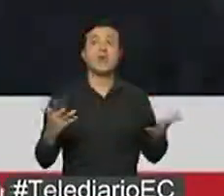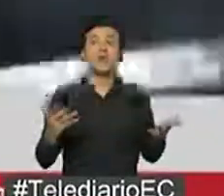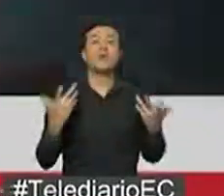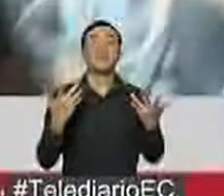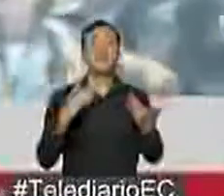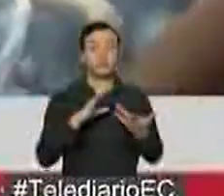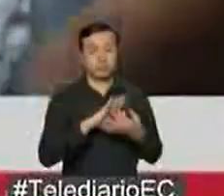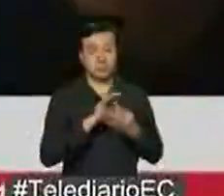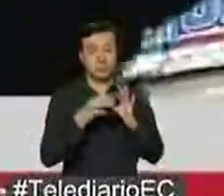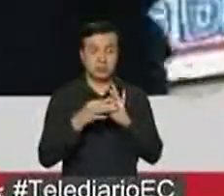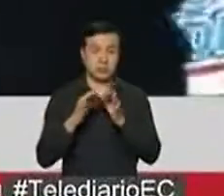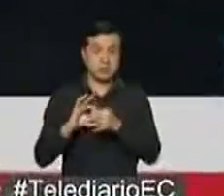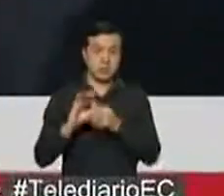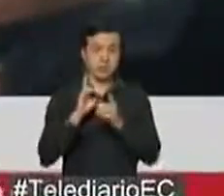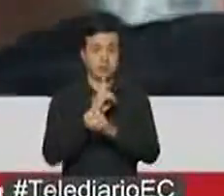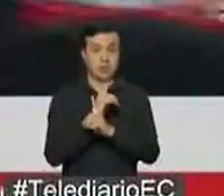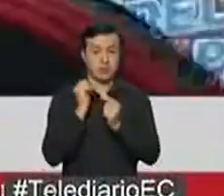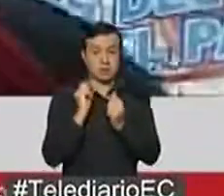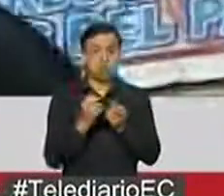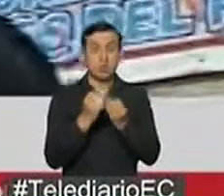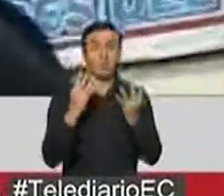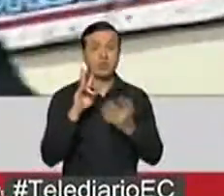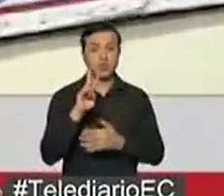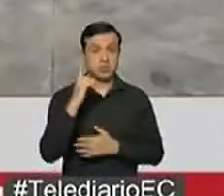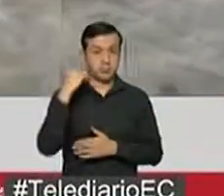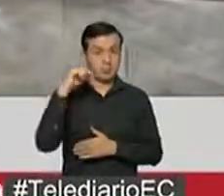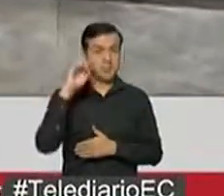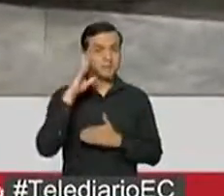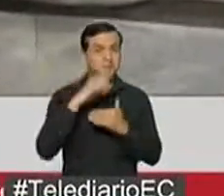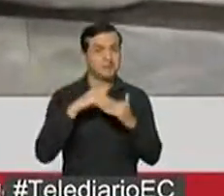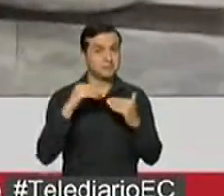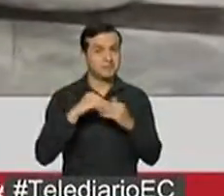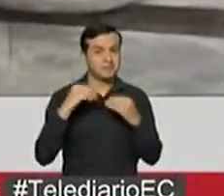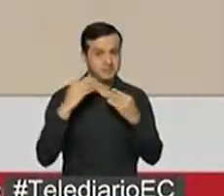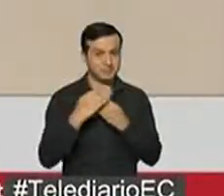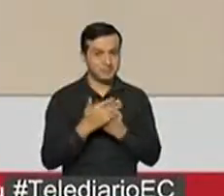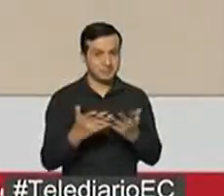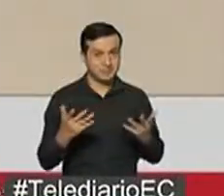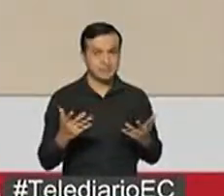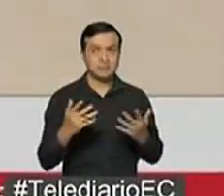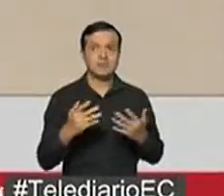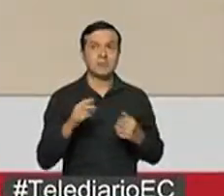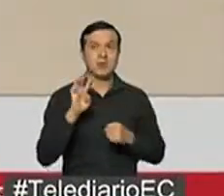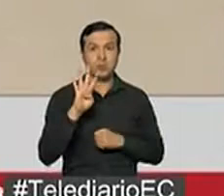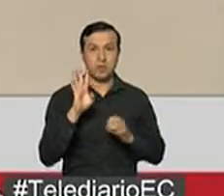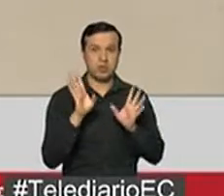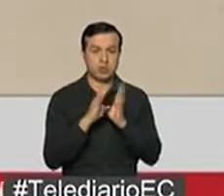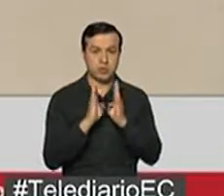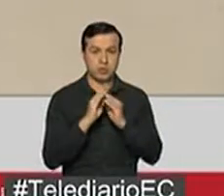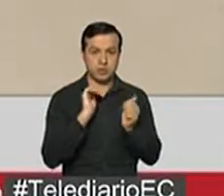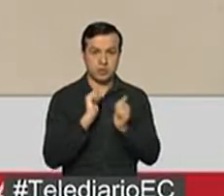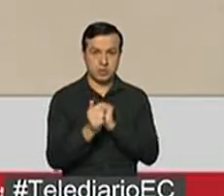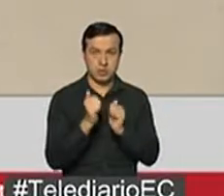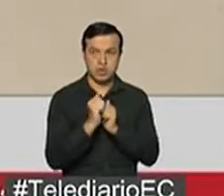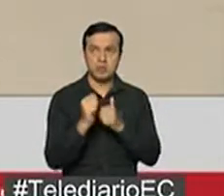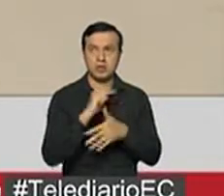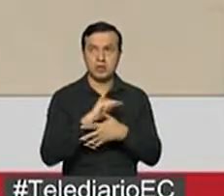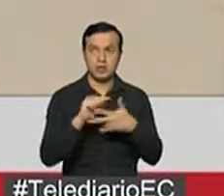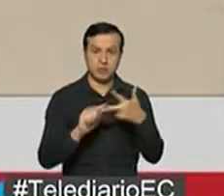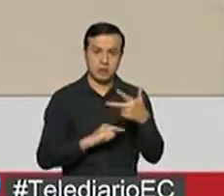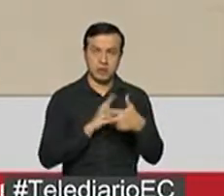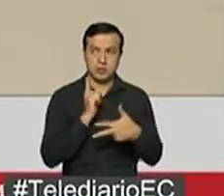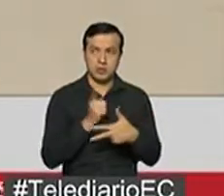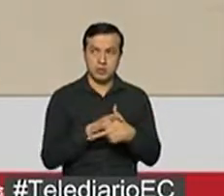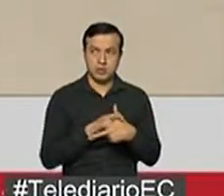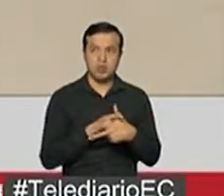paralímpicos con una inversión cercana a los 2 millones de dólares tenemos cuatro eventos de clasificación que son el